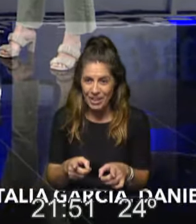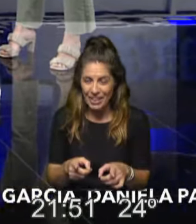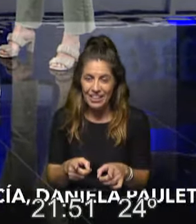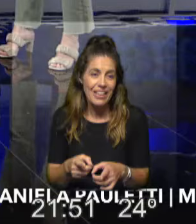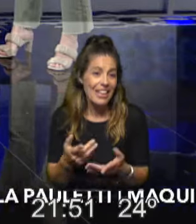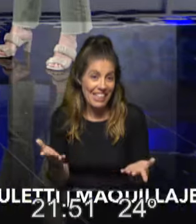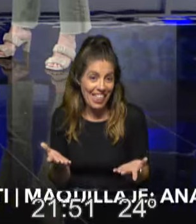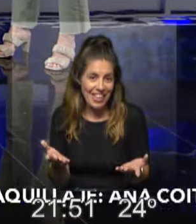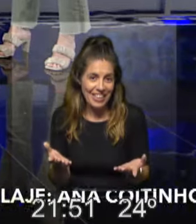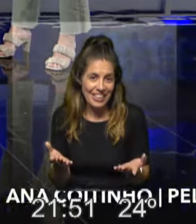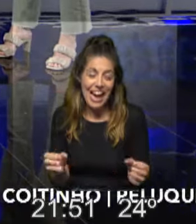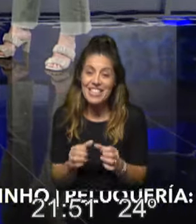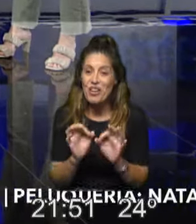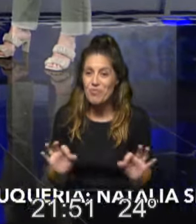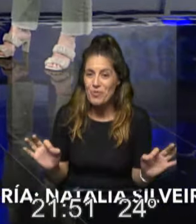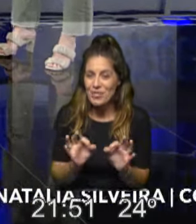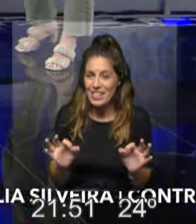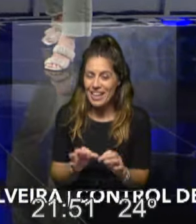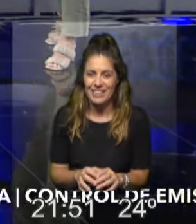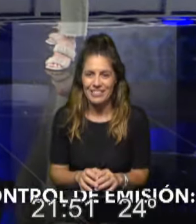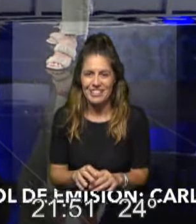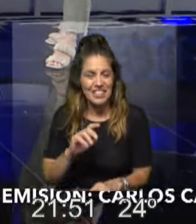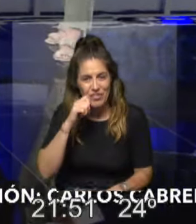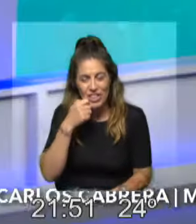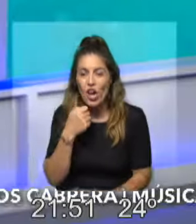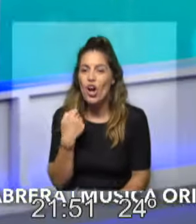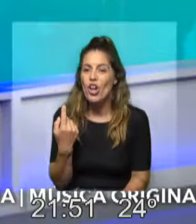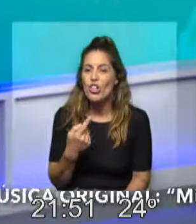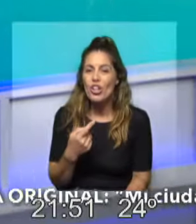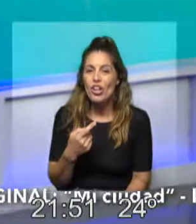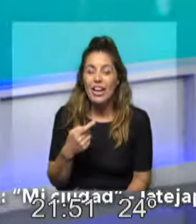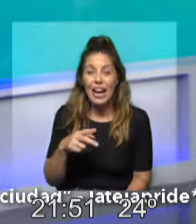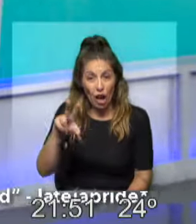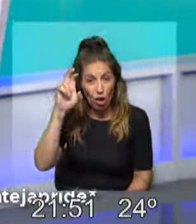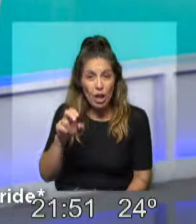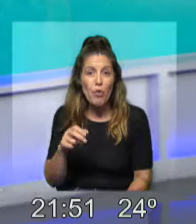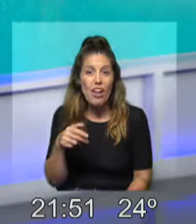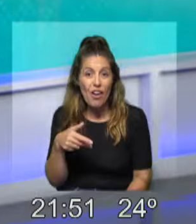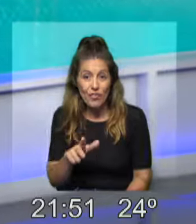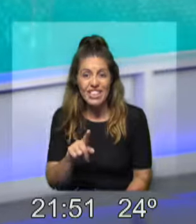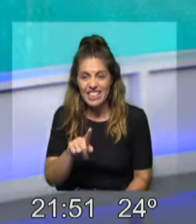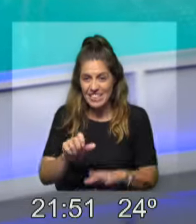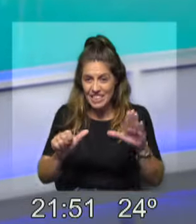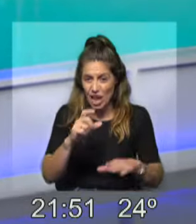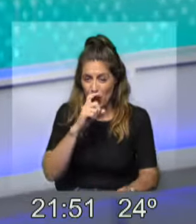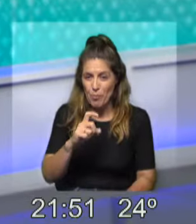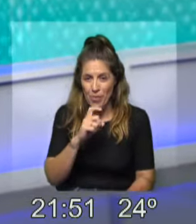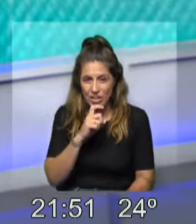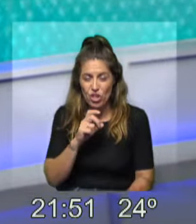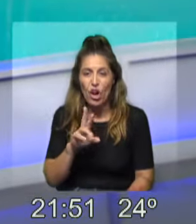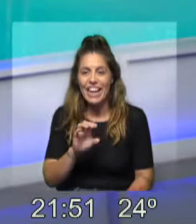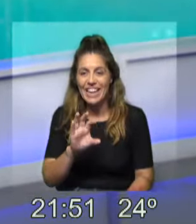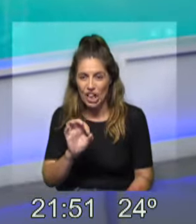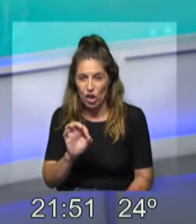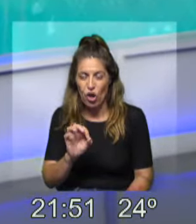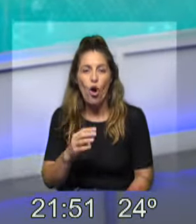nada, hacer música. Hacer sí, música. No. Bueno, nosotros... Te recordamos la fecha, la primera fecha, el 16 de marzo. El 16 de marzo en el recreo. En el